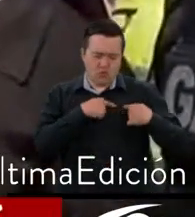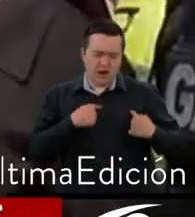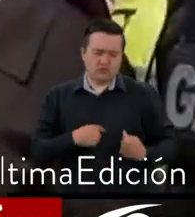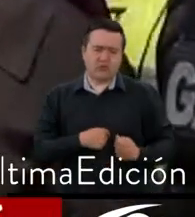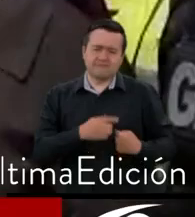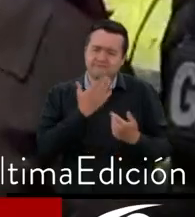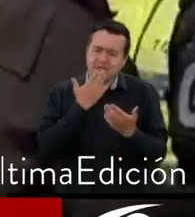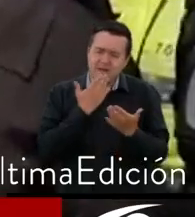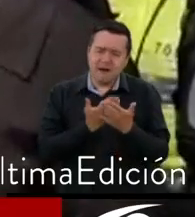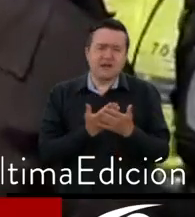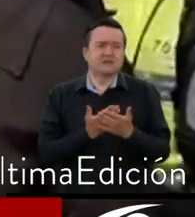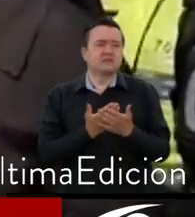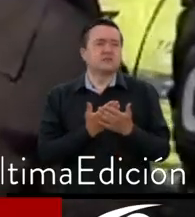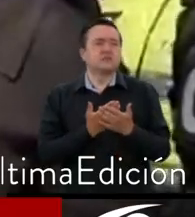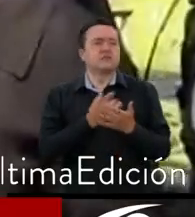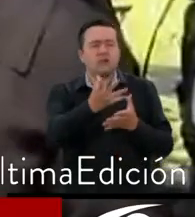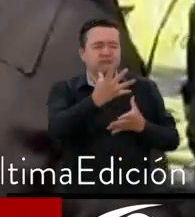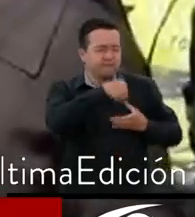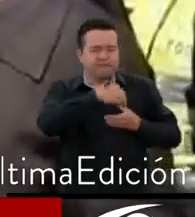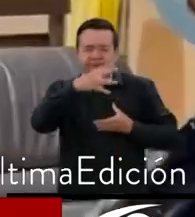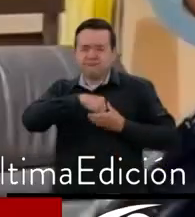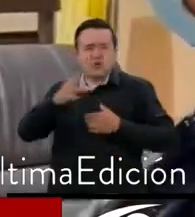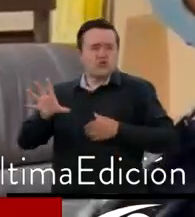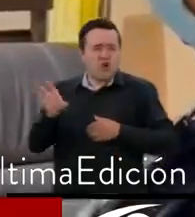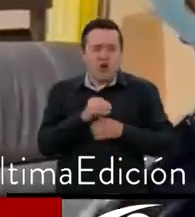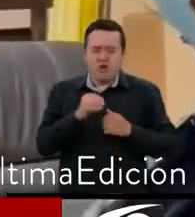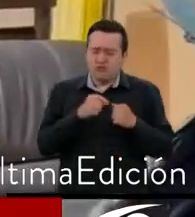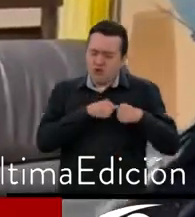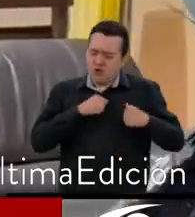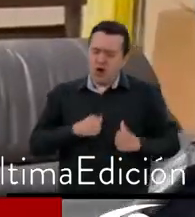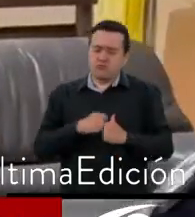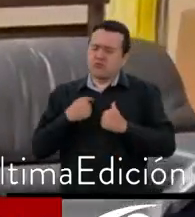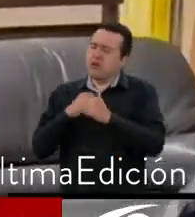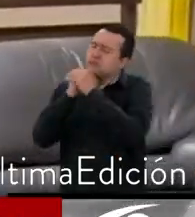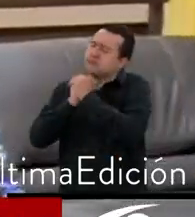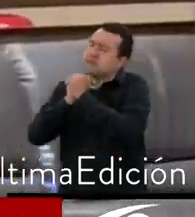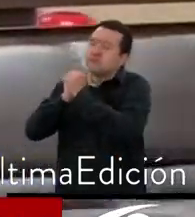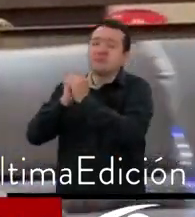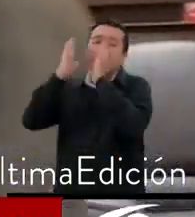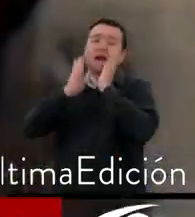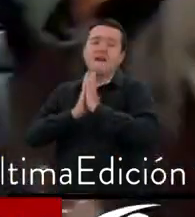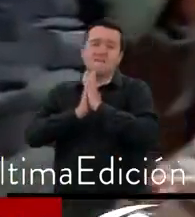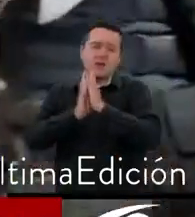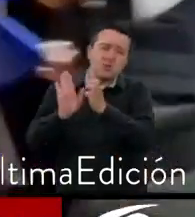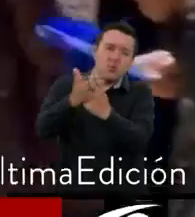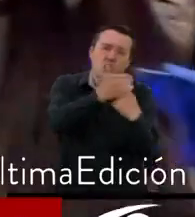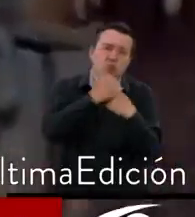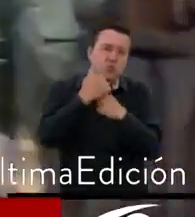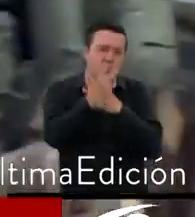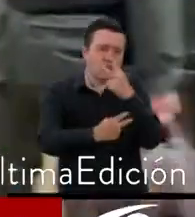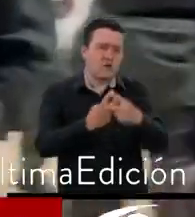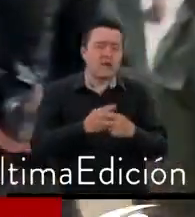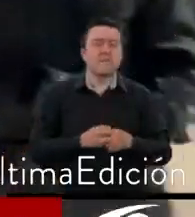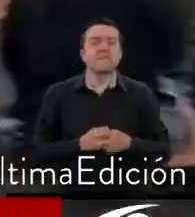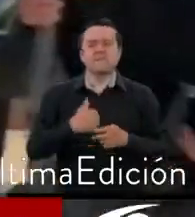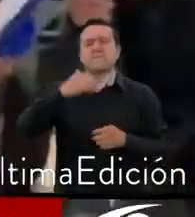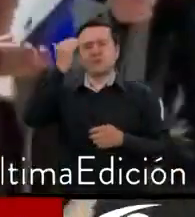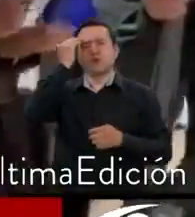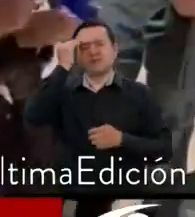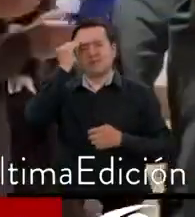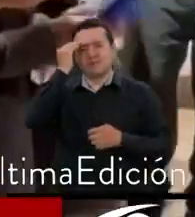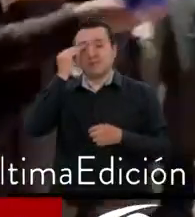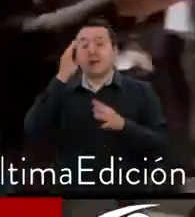mi corazón, en mis oraciones, que la Virgencita los siga protegiendo. Yo creo que es la fe, ¿no?, que nos